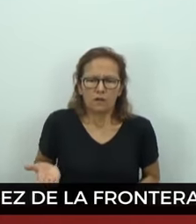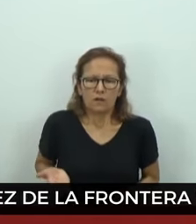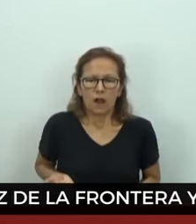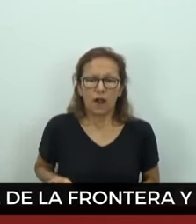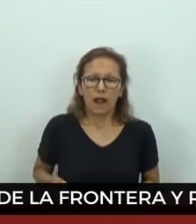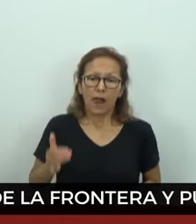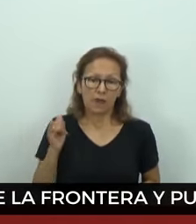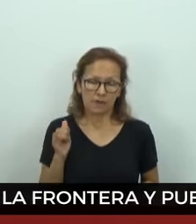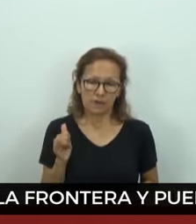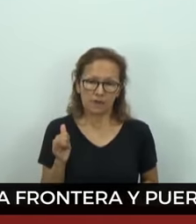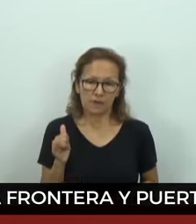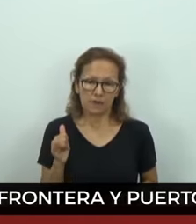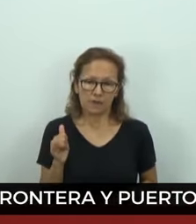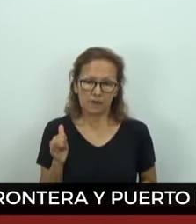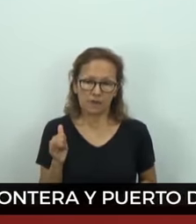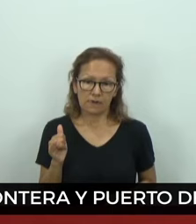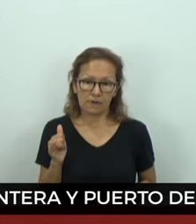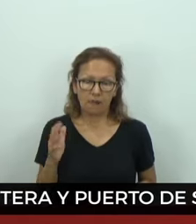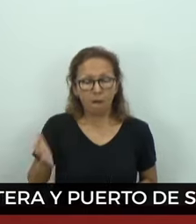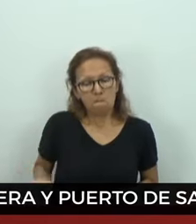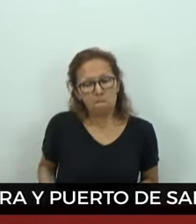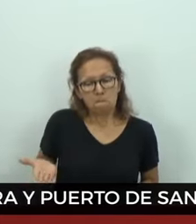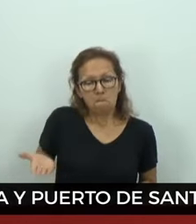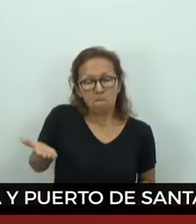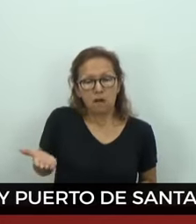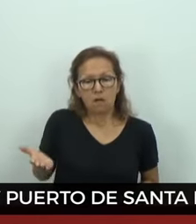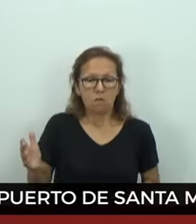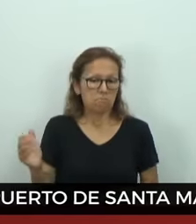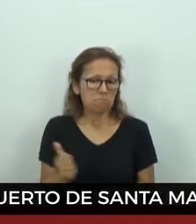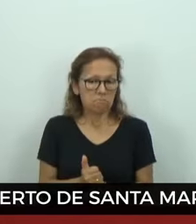imaginar. El valor de todo ser humano.